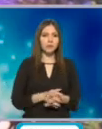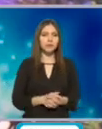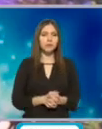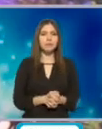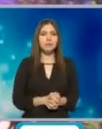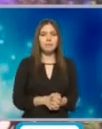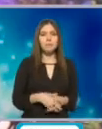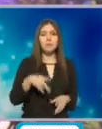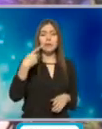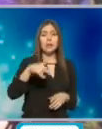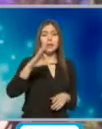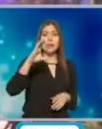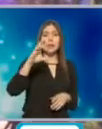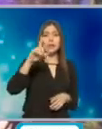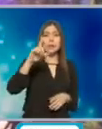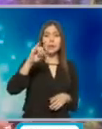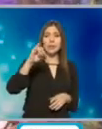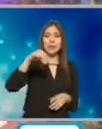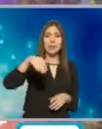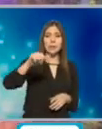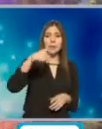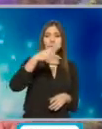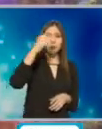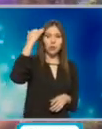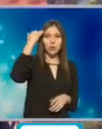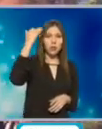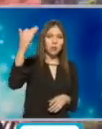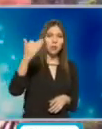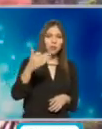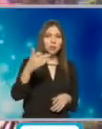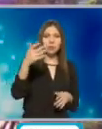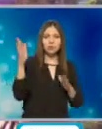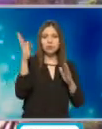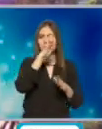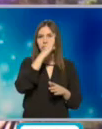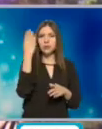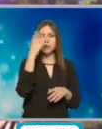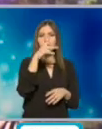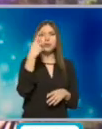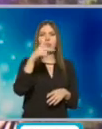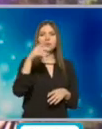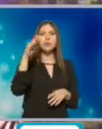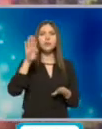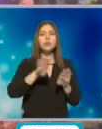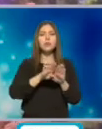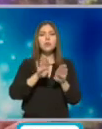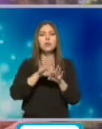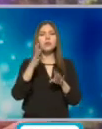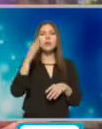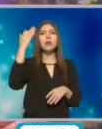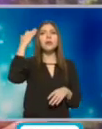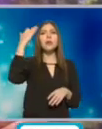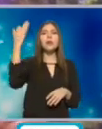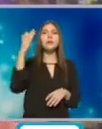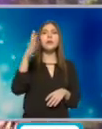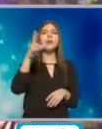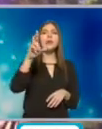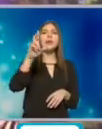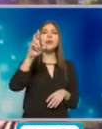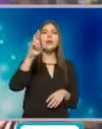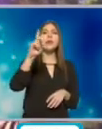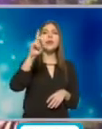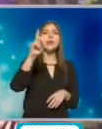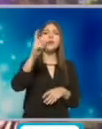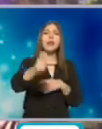el clima es el promedio de las condiciones meteorológicas de 30 años. Por